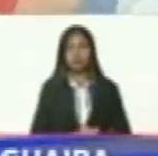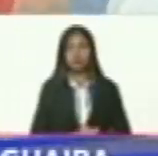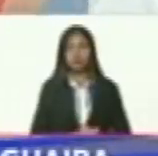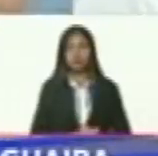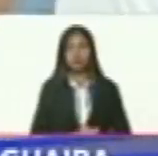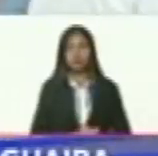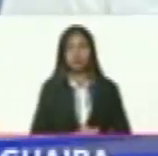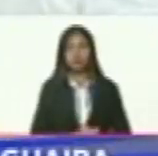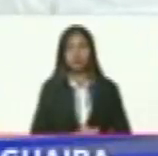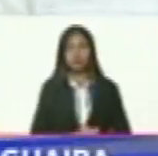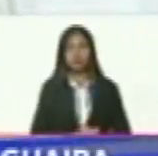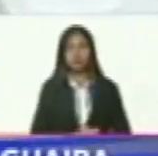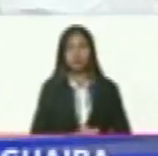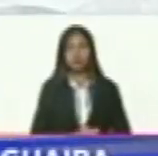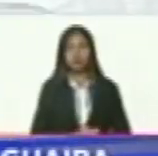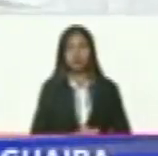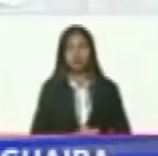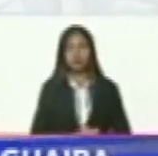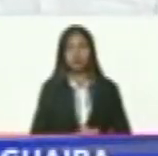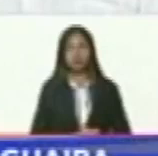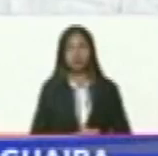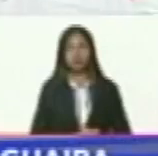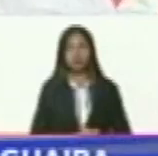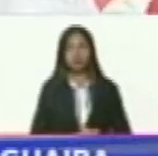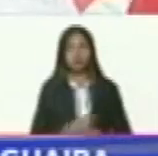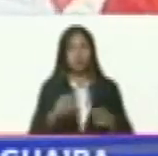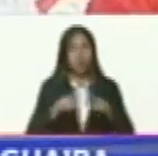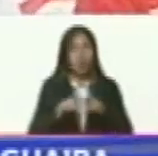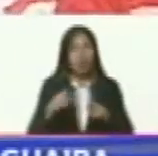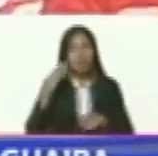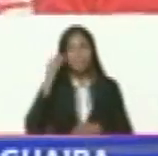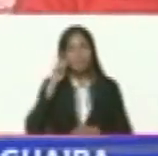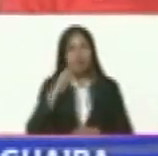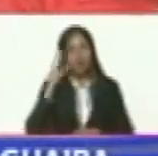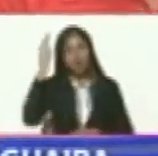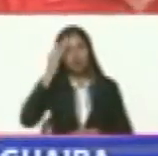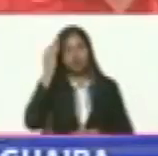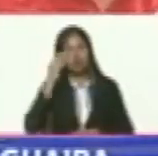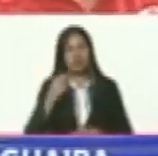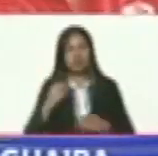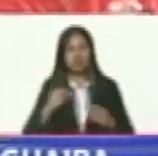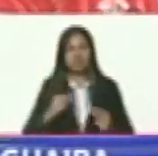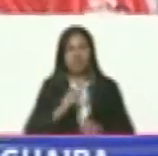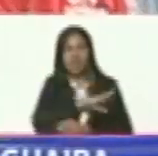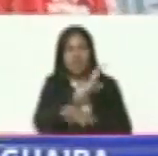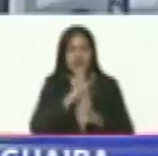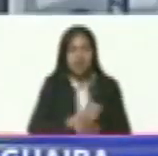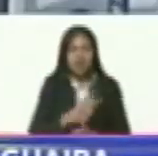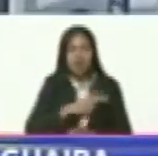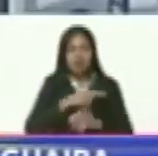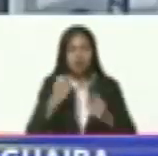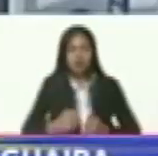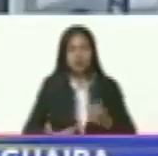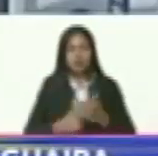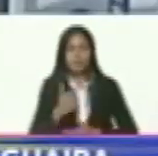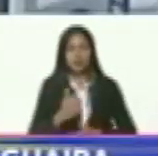Bueno, para que ustedes vean la conciencia, la energía, la fuerza